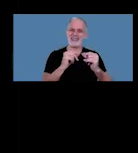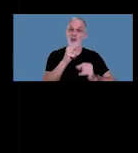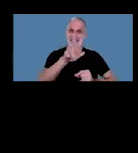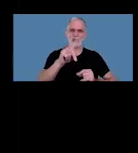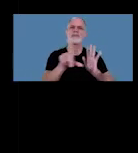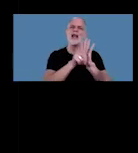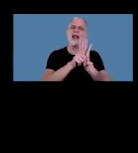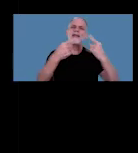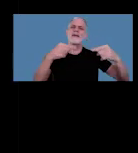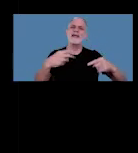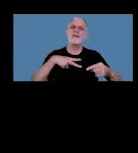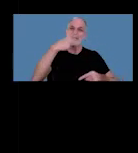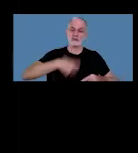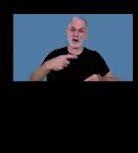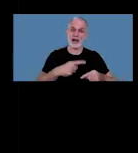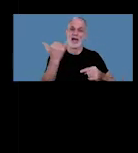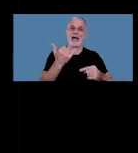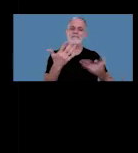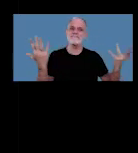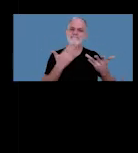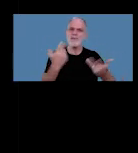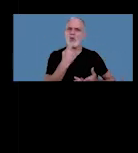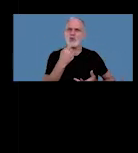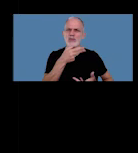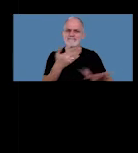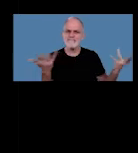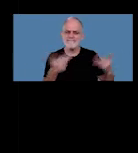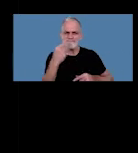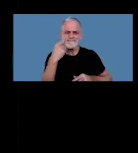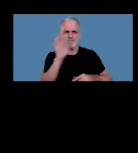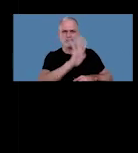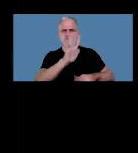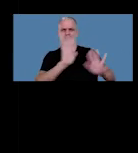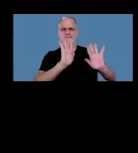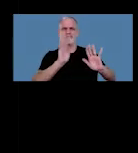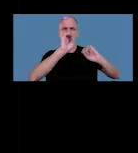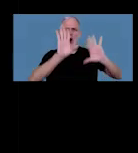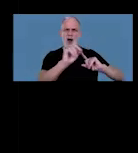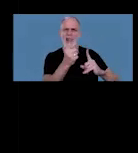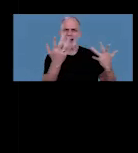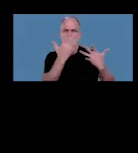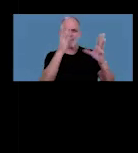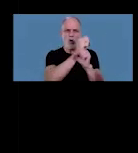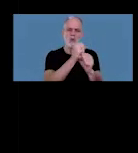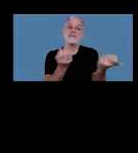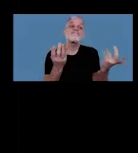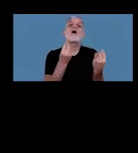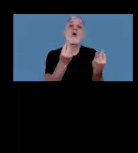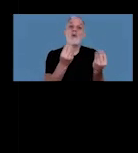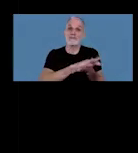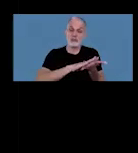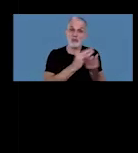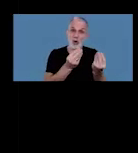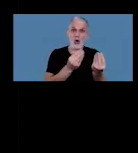bienes personales tenga blancos, o sea, cuando no se encuentre algo definido dentro de la ley o su tratamiento, se deberá acudir